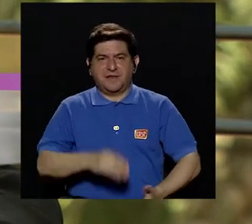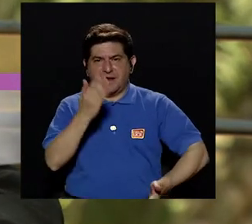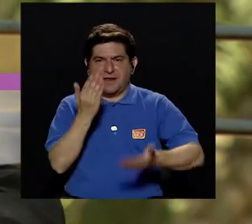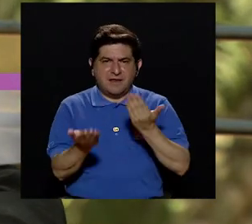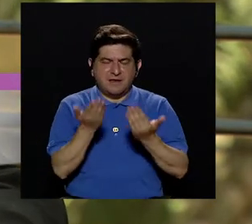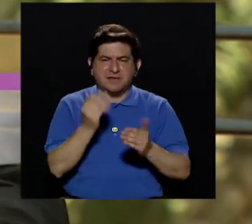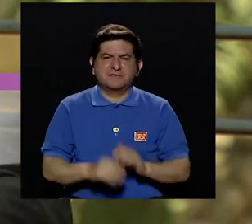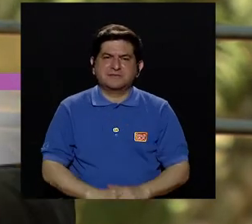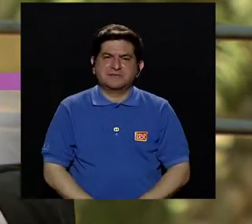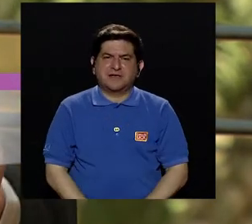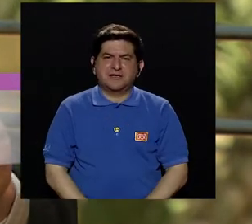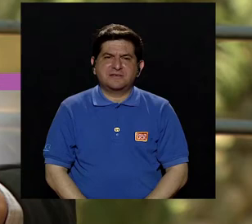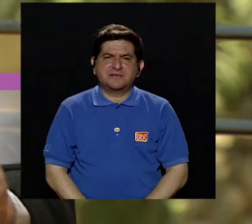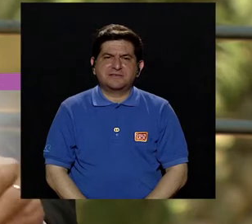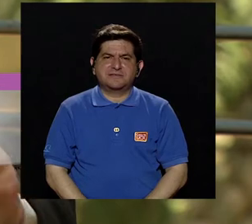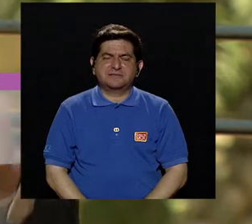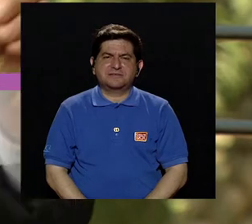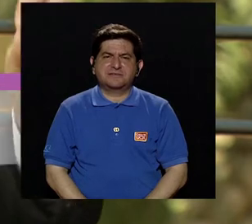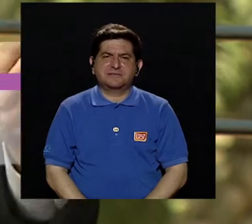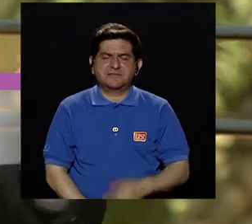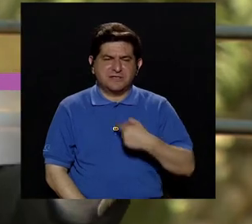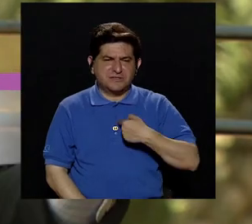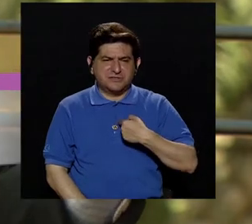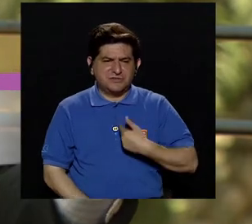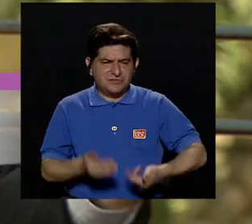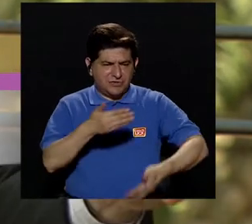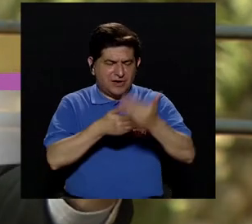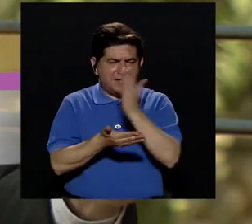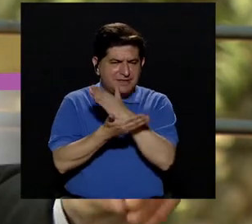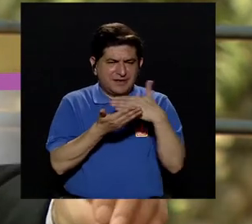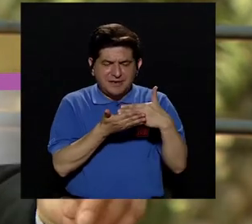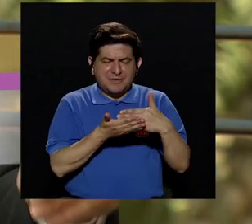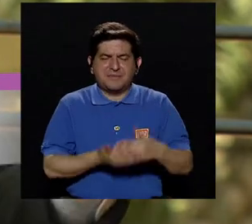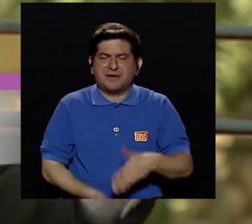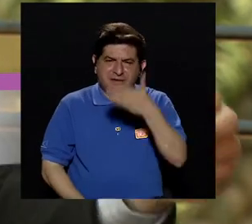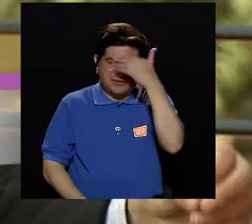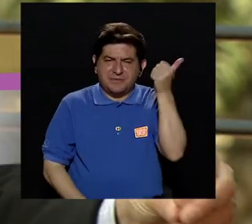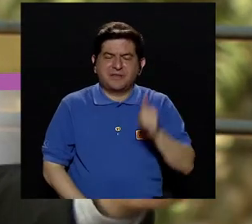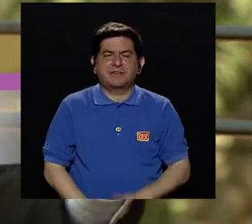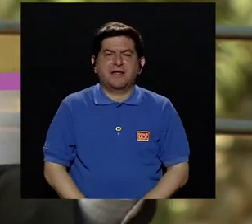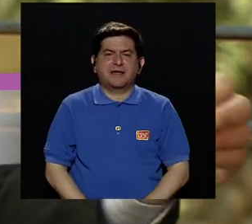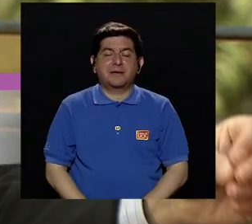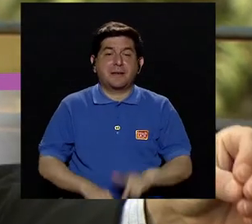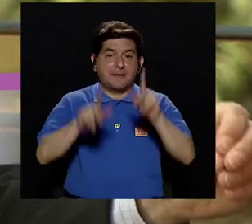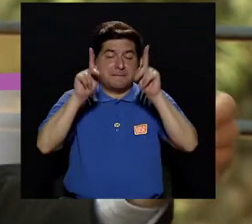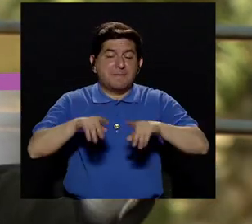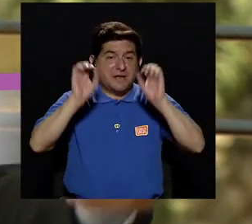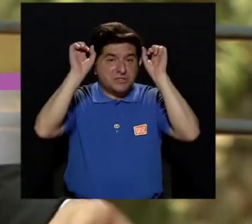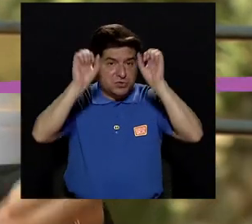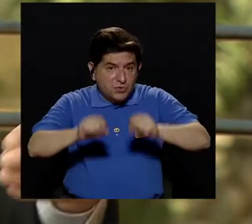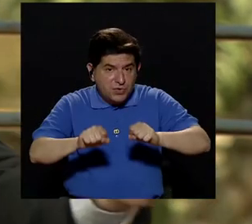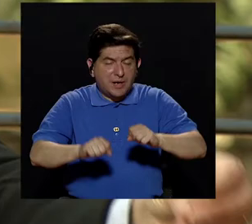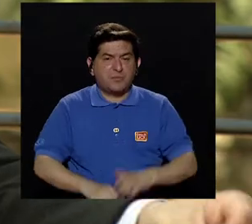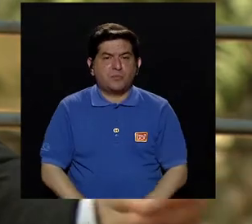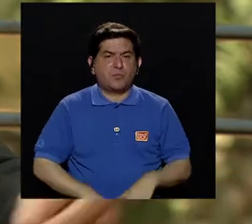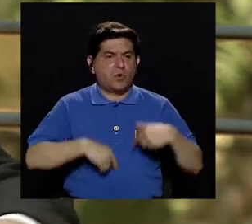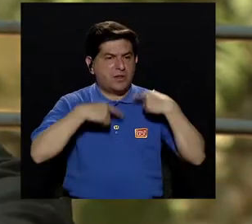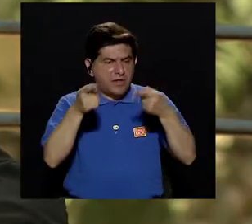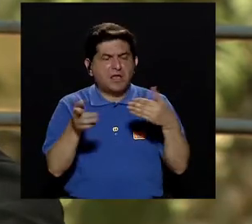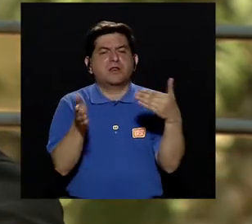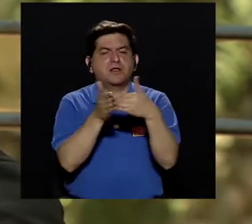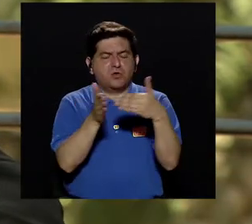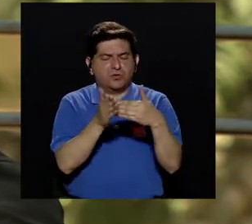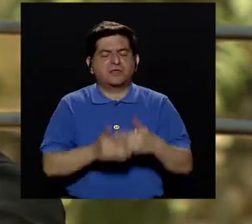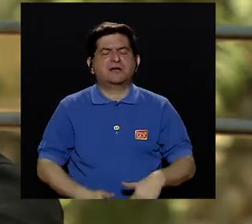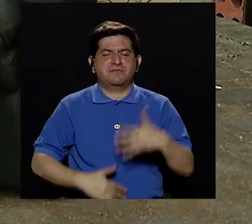doctor, porque el dato lo perdí en el bloque anterior, ¿cada cuánto puede una persona pues, presentarse a hacer